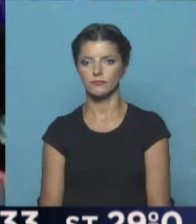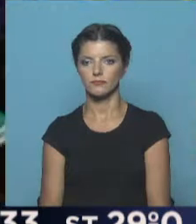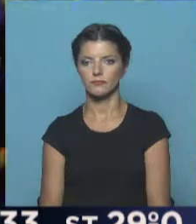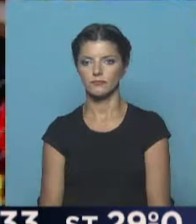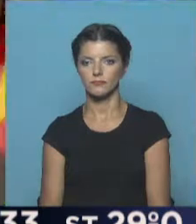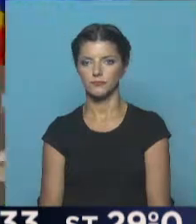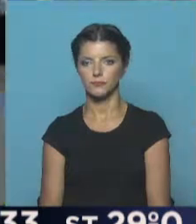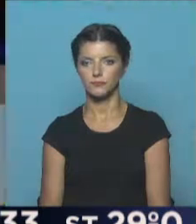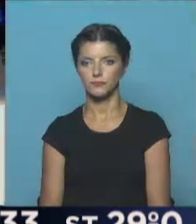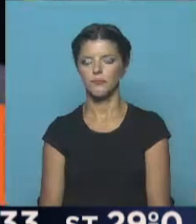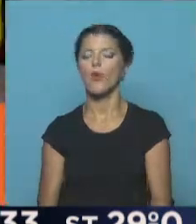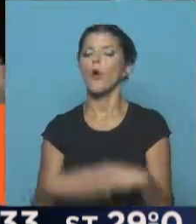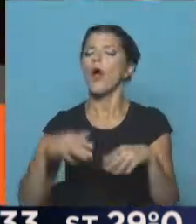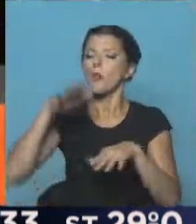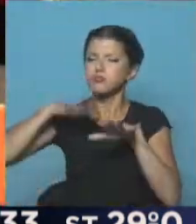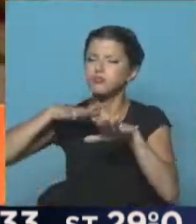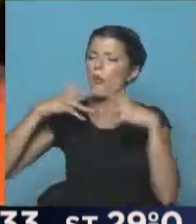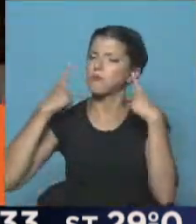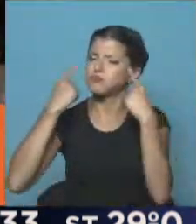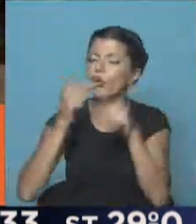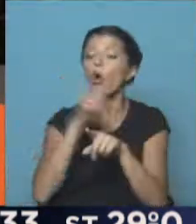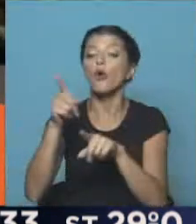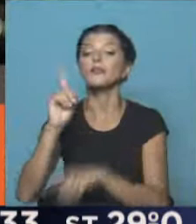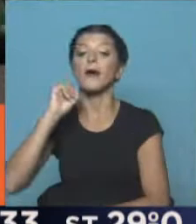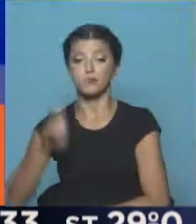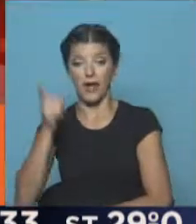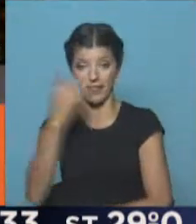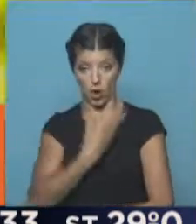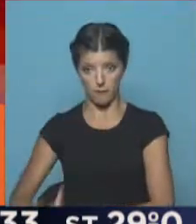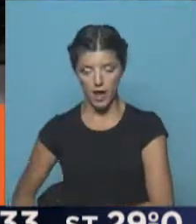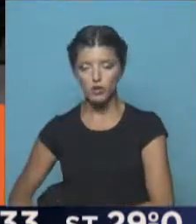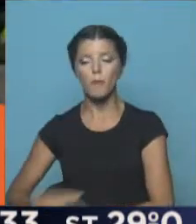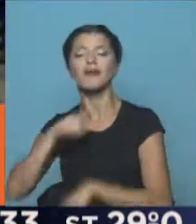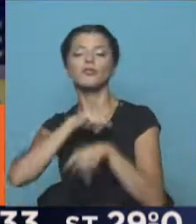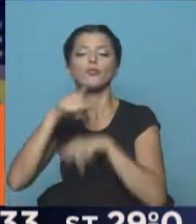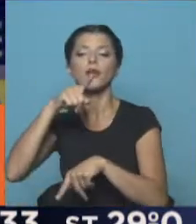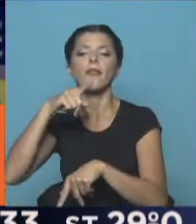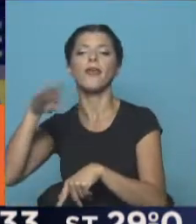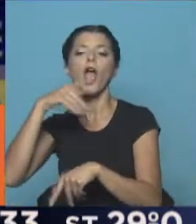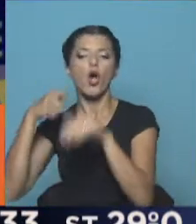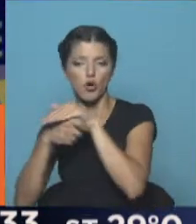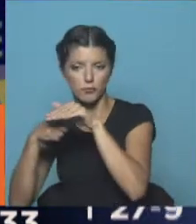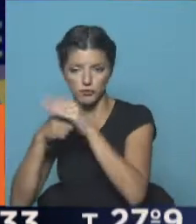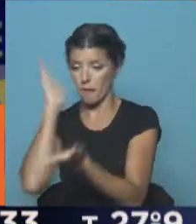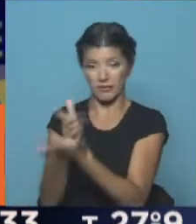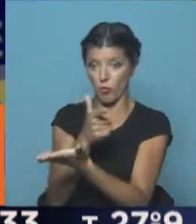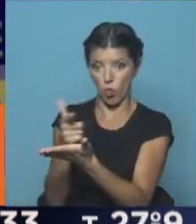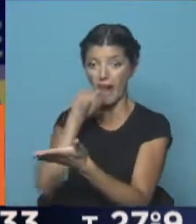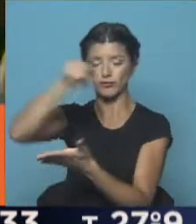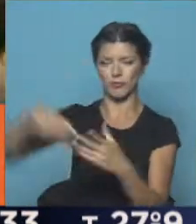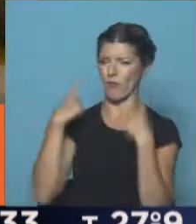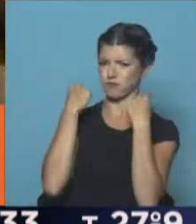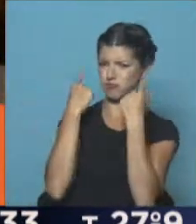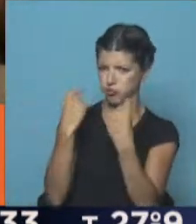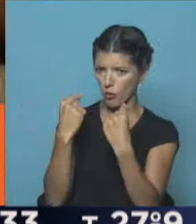y a fundir tu ding arias protestas en rumanía contra un decreto que despenalice algunos casos de corrupción tienen raíces que van más allá del